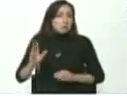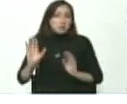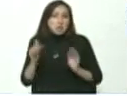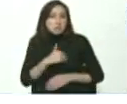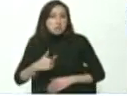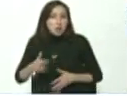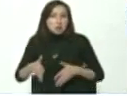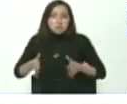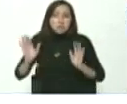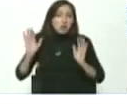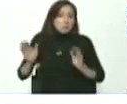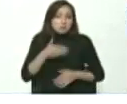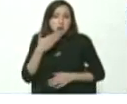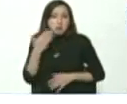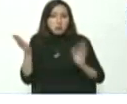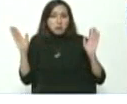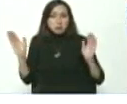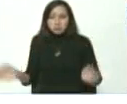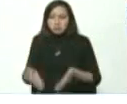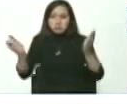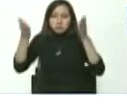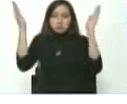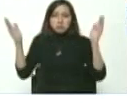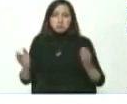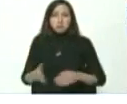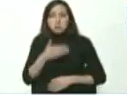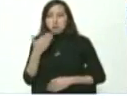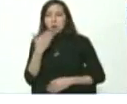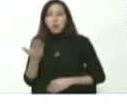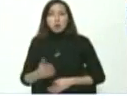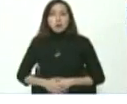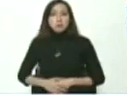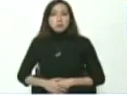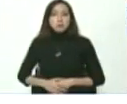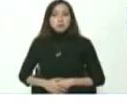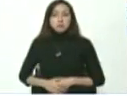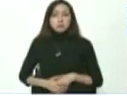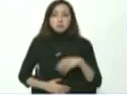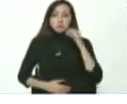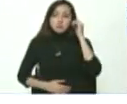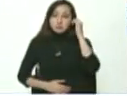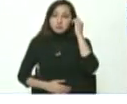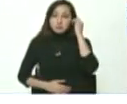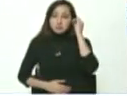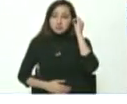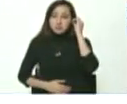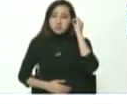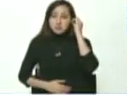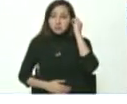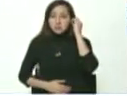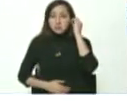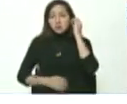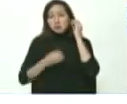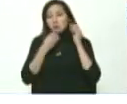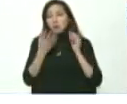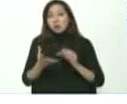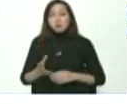Saquen lo mejor que tengan, las mejores potras, pues, a la carrera. Y bueno, que